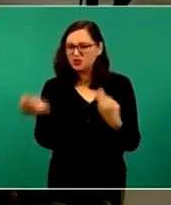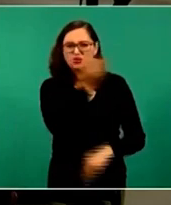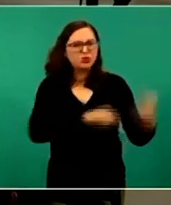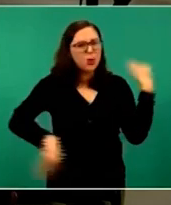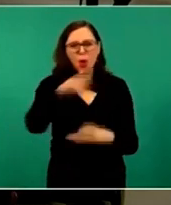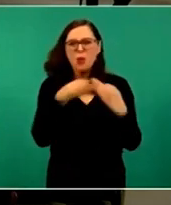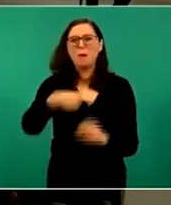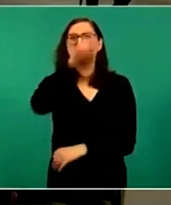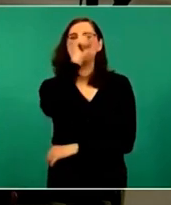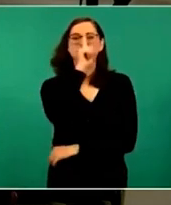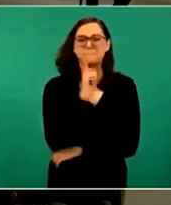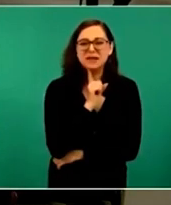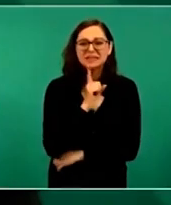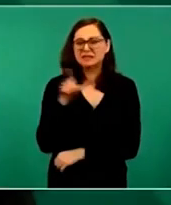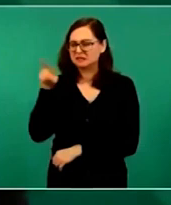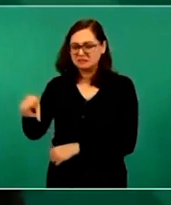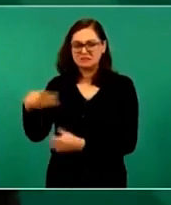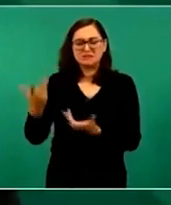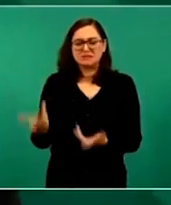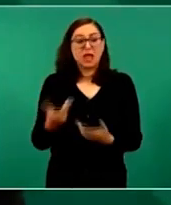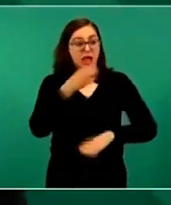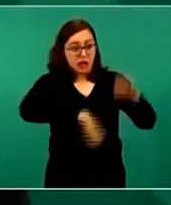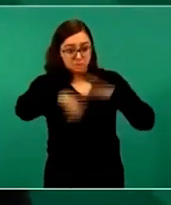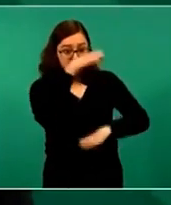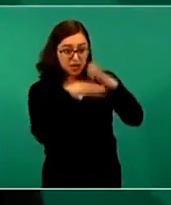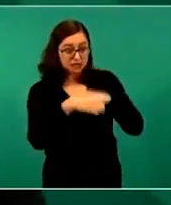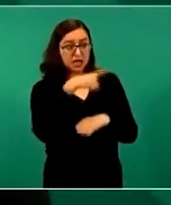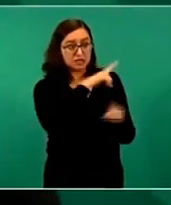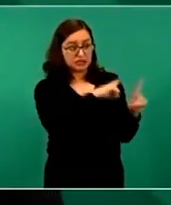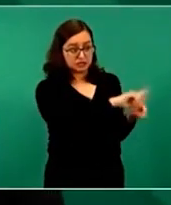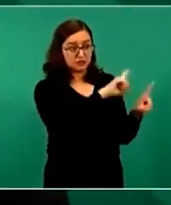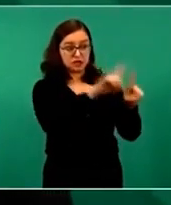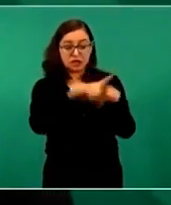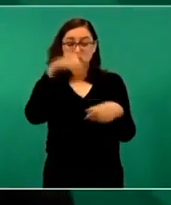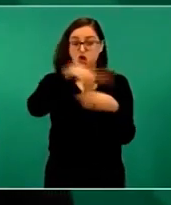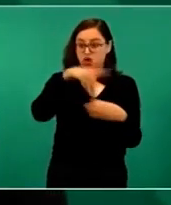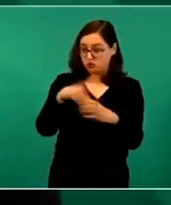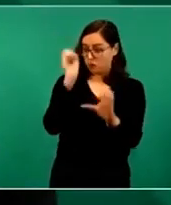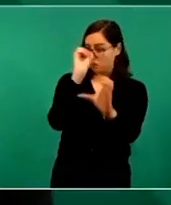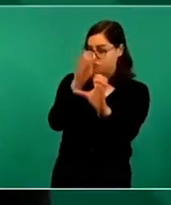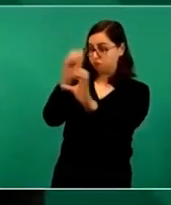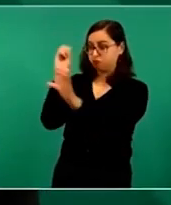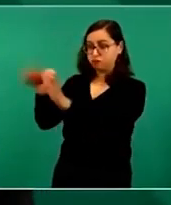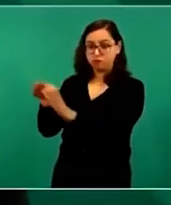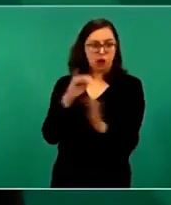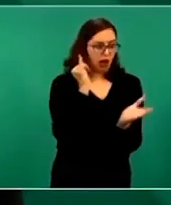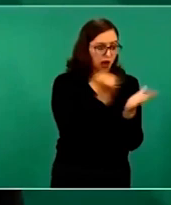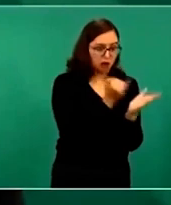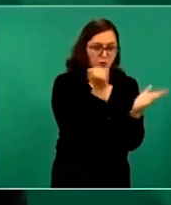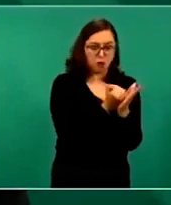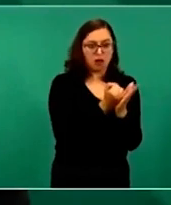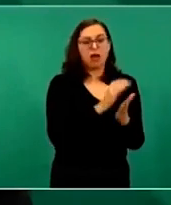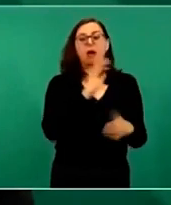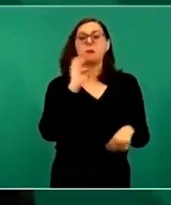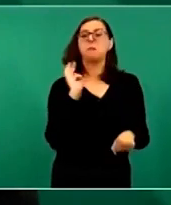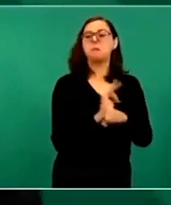Las empresas son las que hacen las donaciones más importantes y deducen impuestos. Ellas podrán seguir haciéndolo,